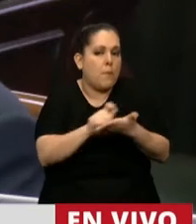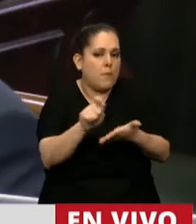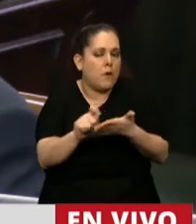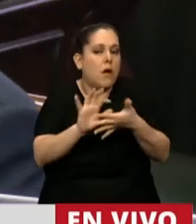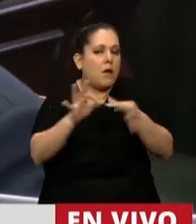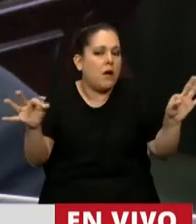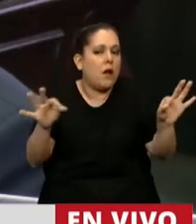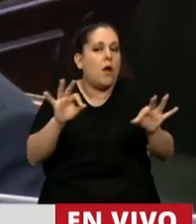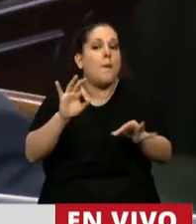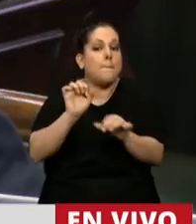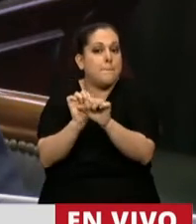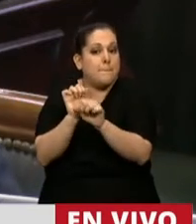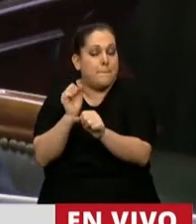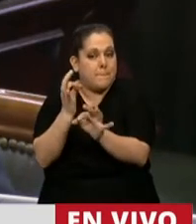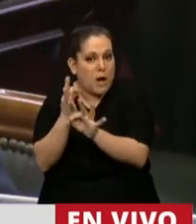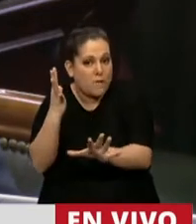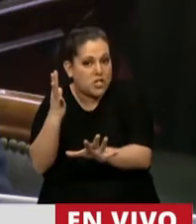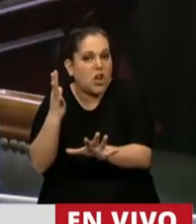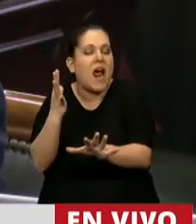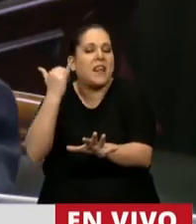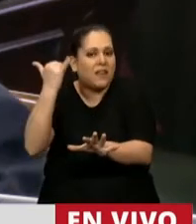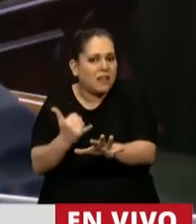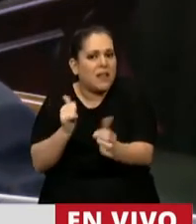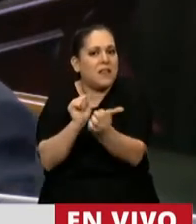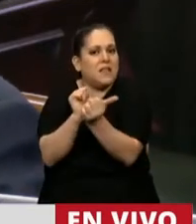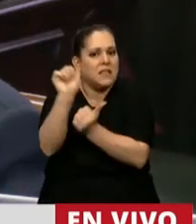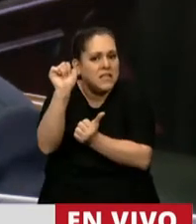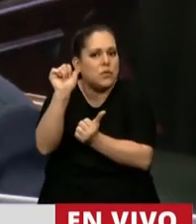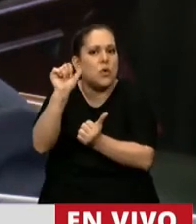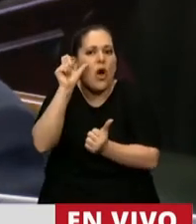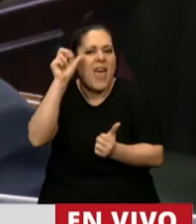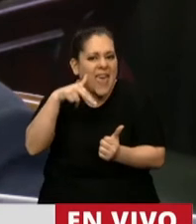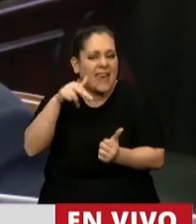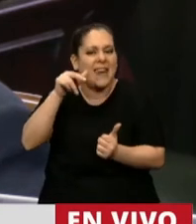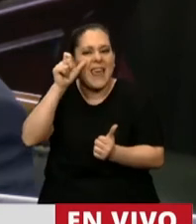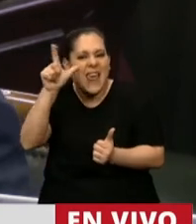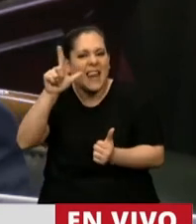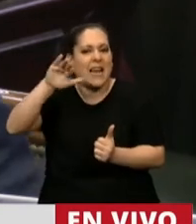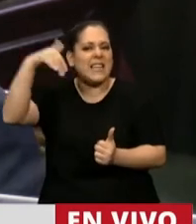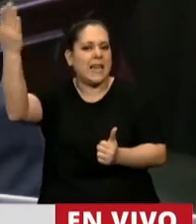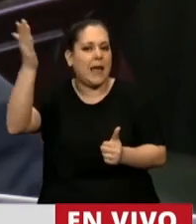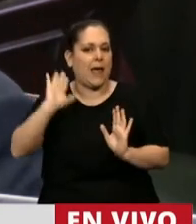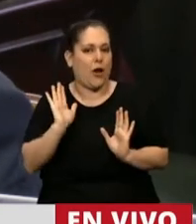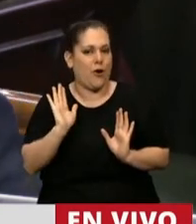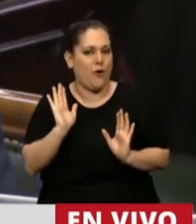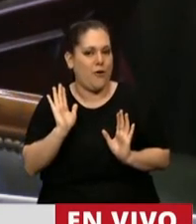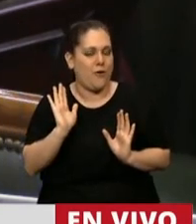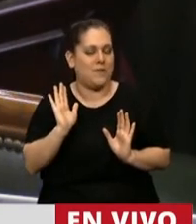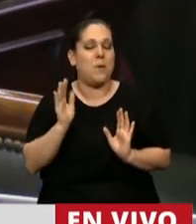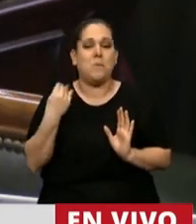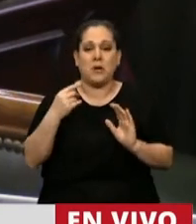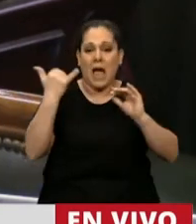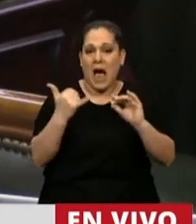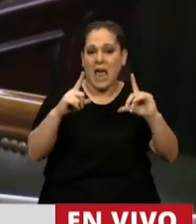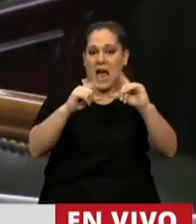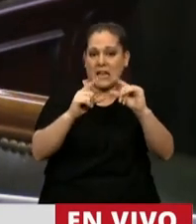con título expedido en el extranjero. Entonces evitamos cualquier discriminación. ¿Y por qué lo digo? Bueno, hay un artículo de